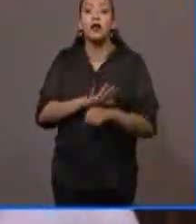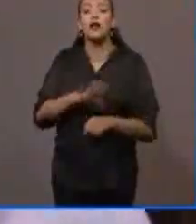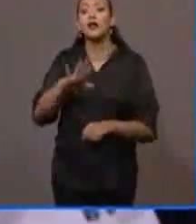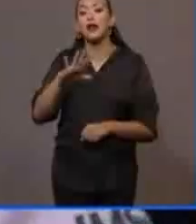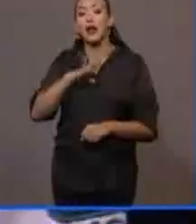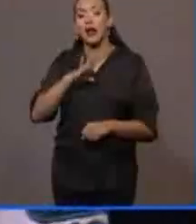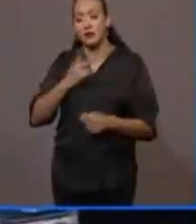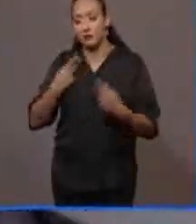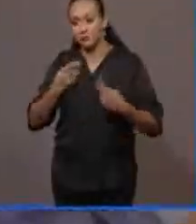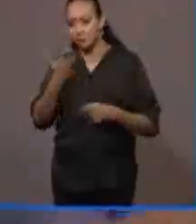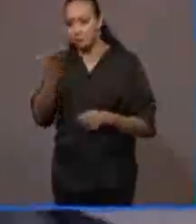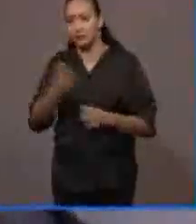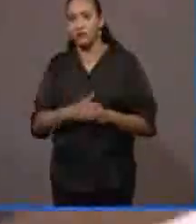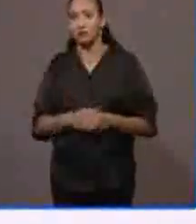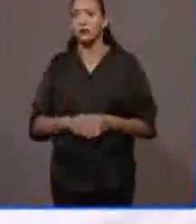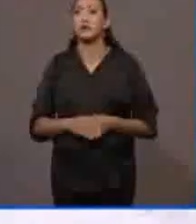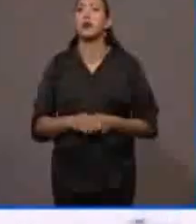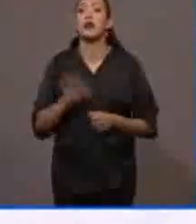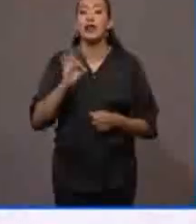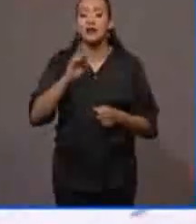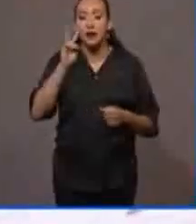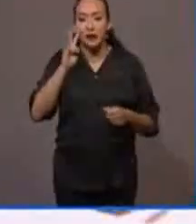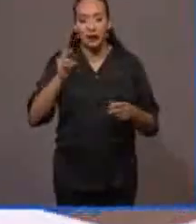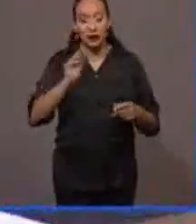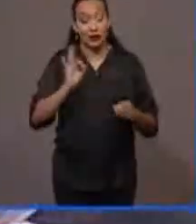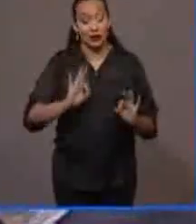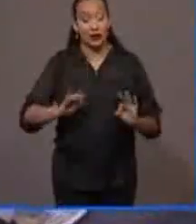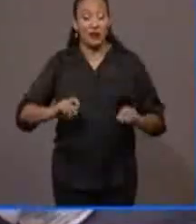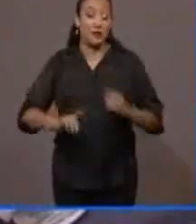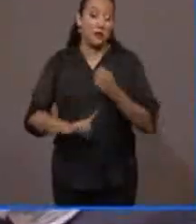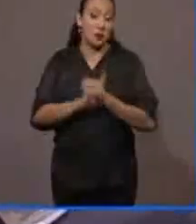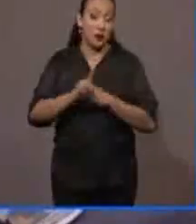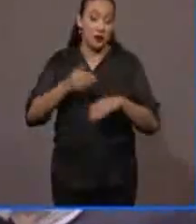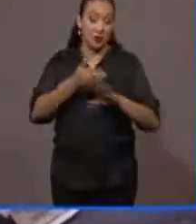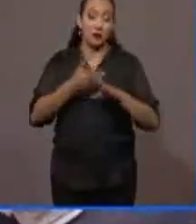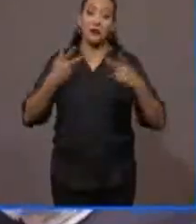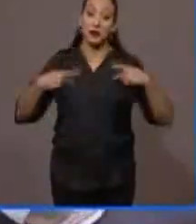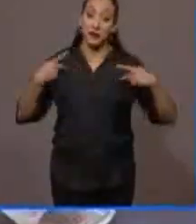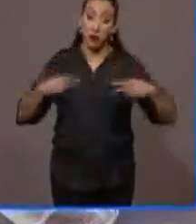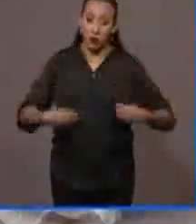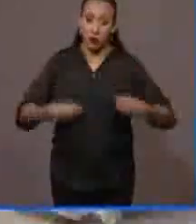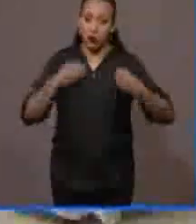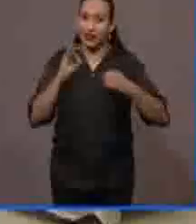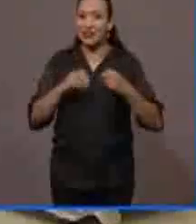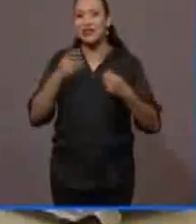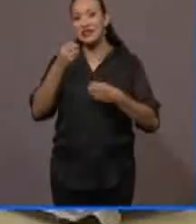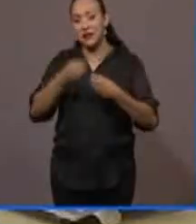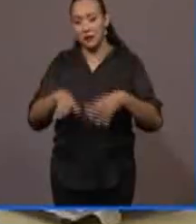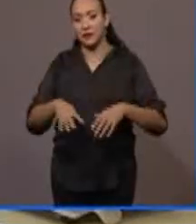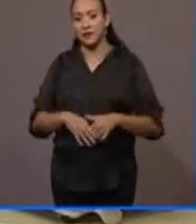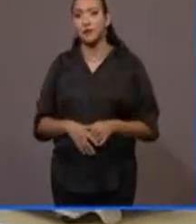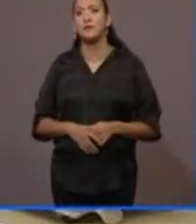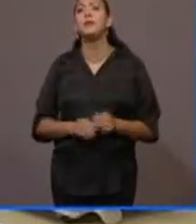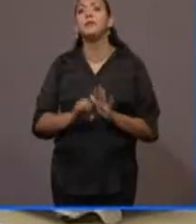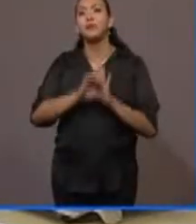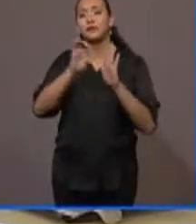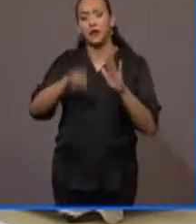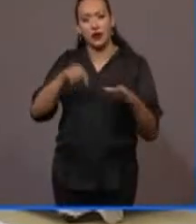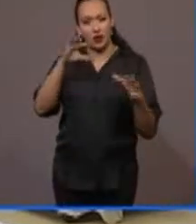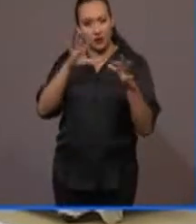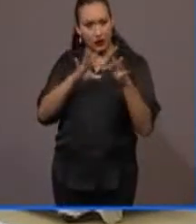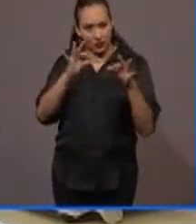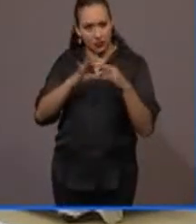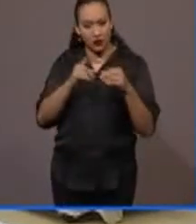de los actos reclamados, cuando puedan afectar la vida e integridad personal del quejoso. En estos casos, se